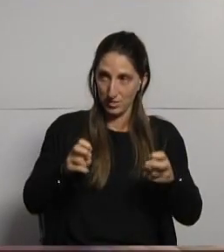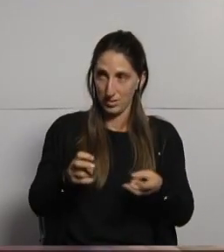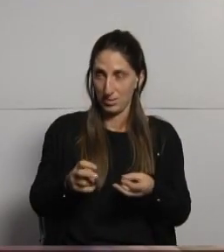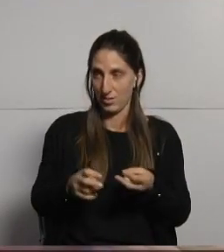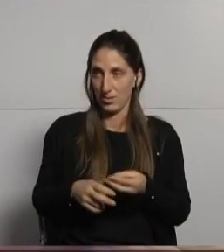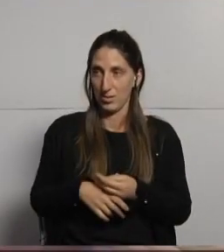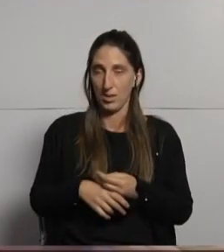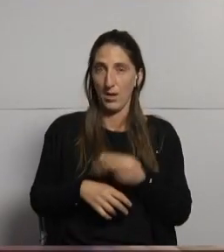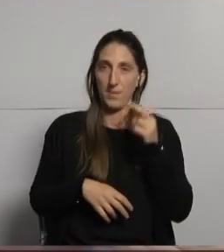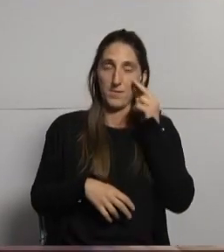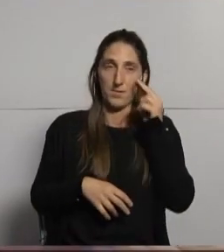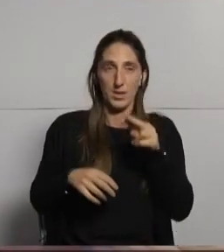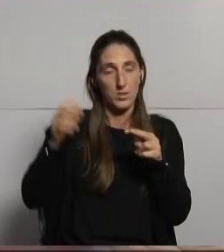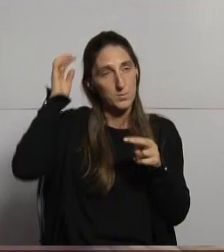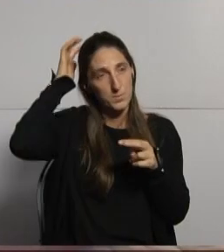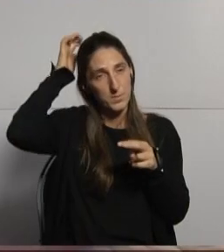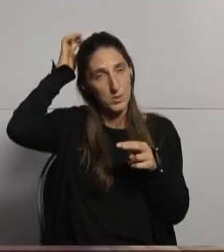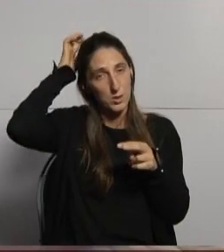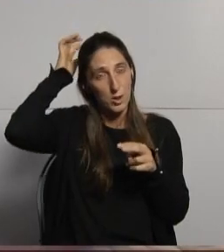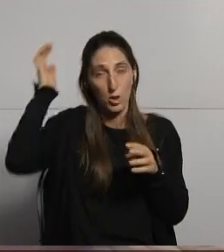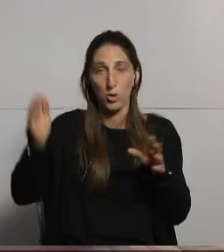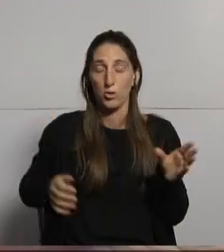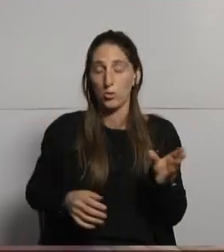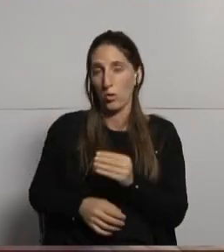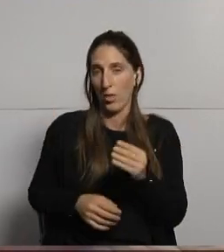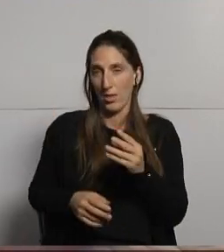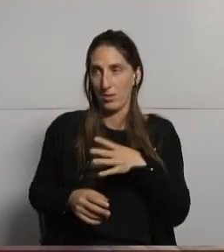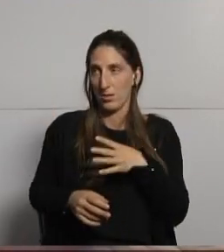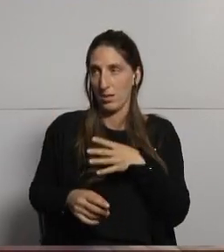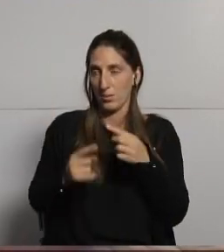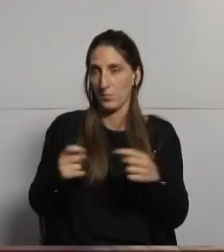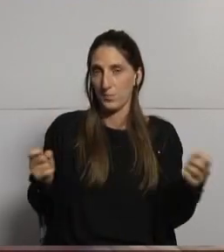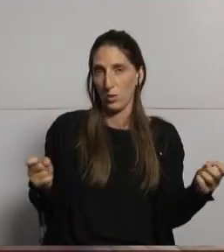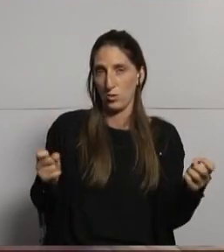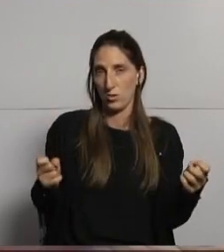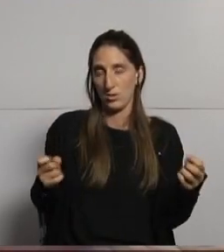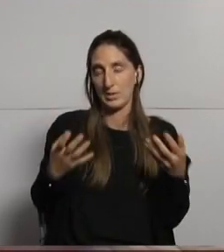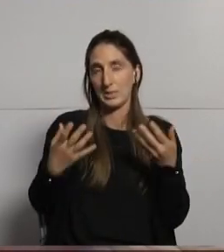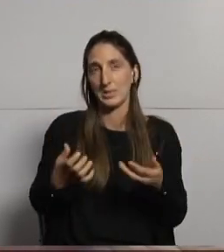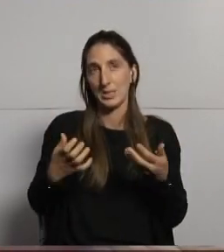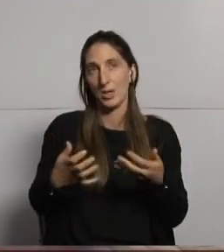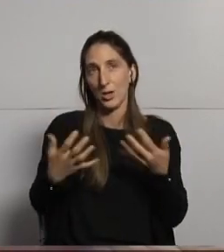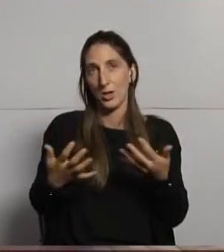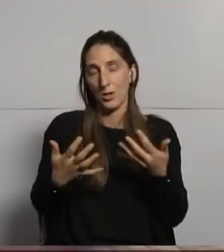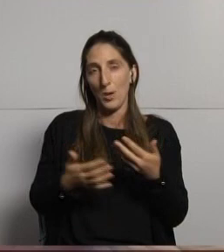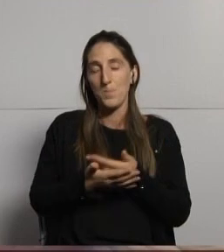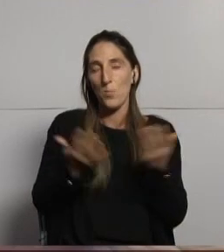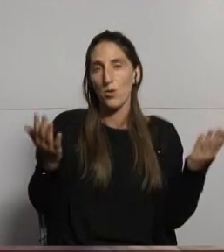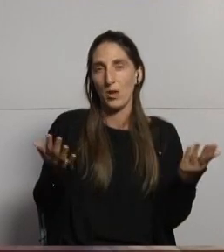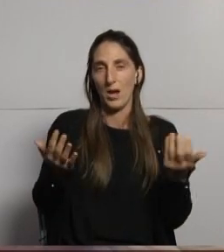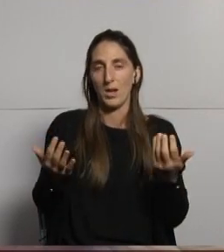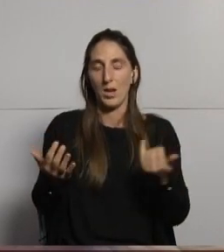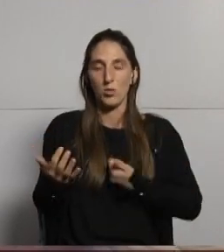carpintero, ¿no? Ve que todos los problemas tienen forma de clavo, voy a tratar de llevarlo y de mostrarles cómo